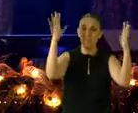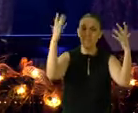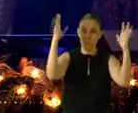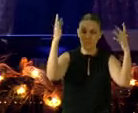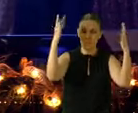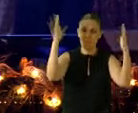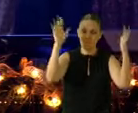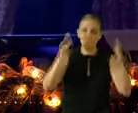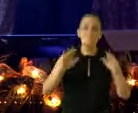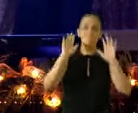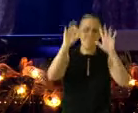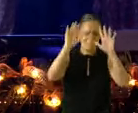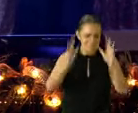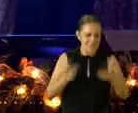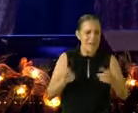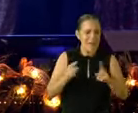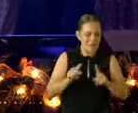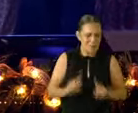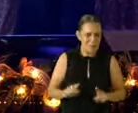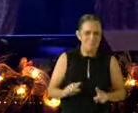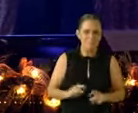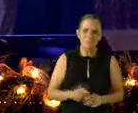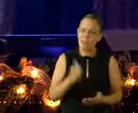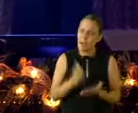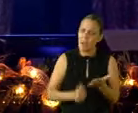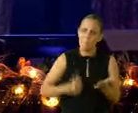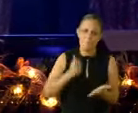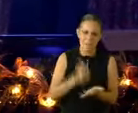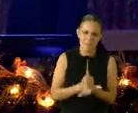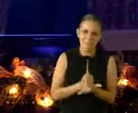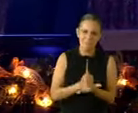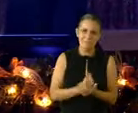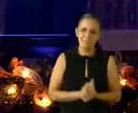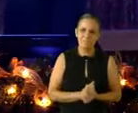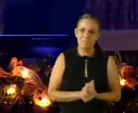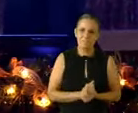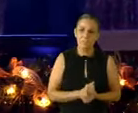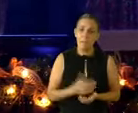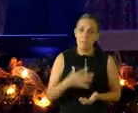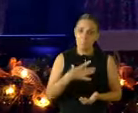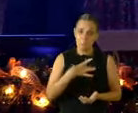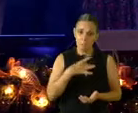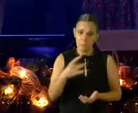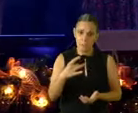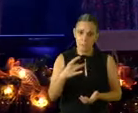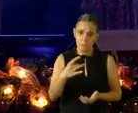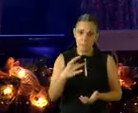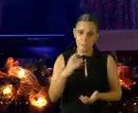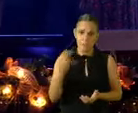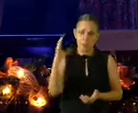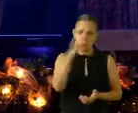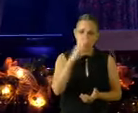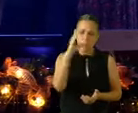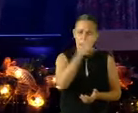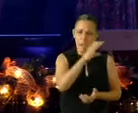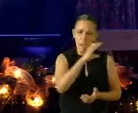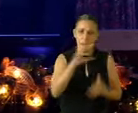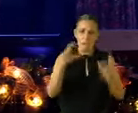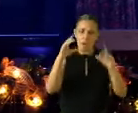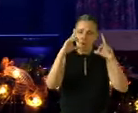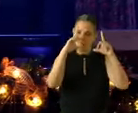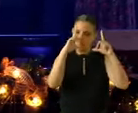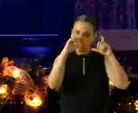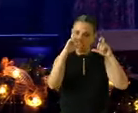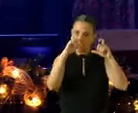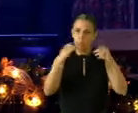Eso fue un milagro. Amén. Me gustaría que buscaran fotos que tengo en mi página de Apóstol Wanda Rolón,